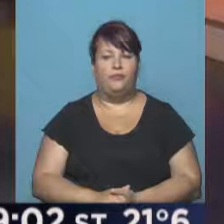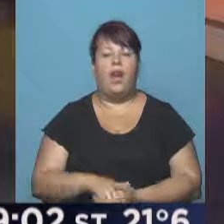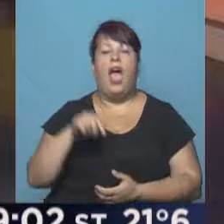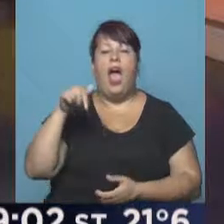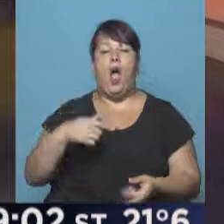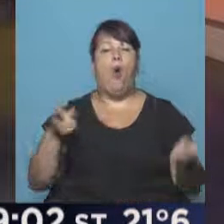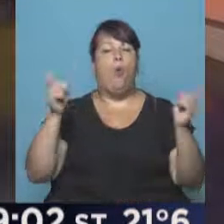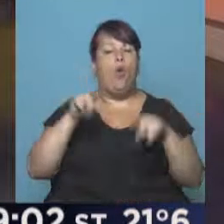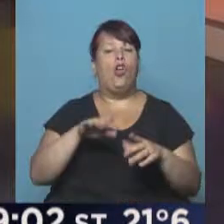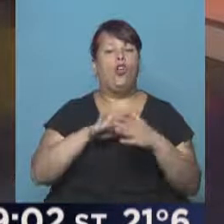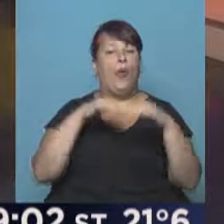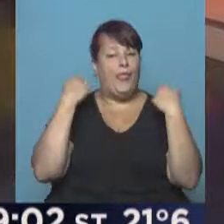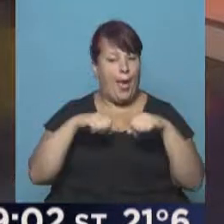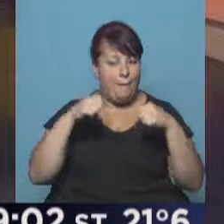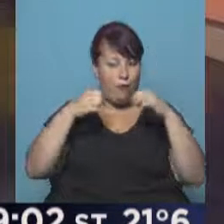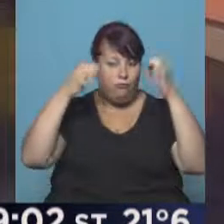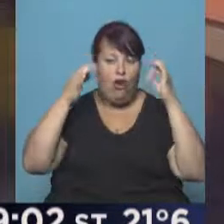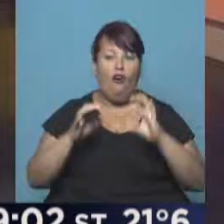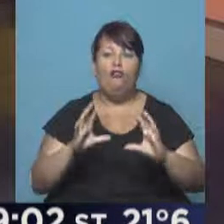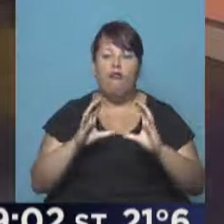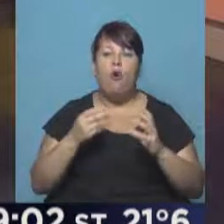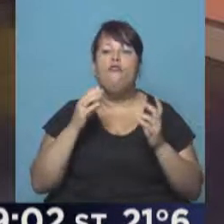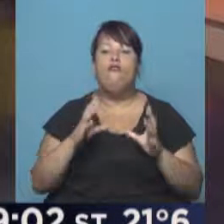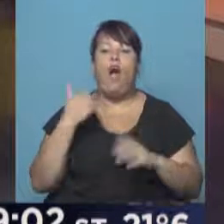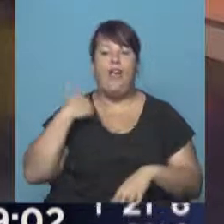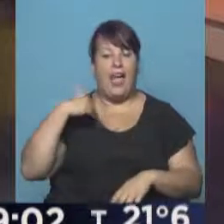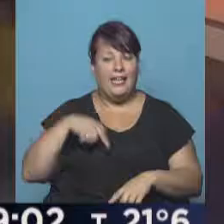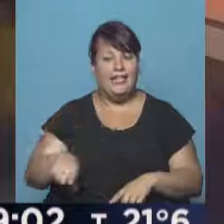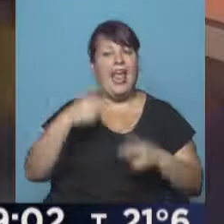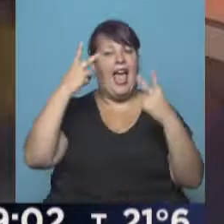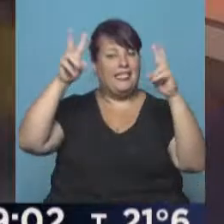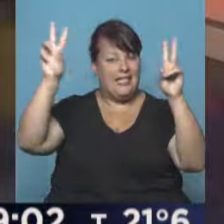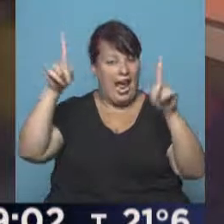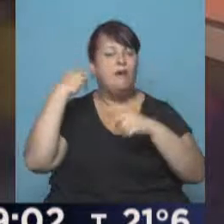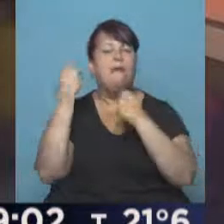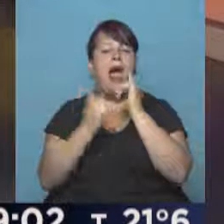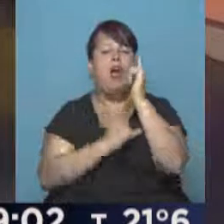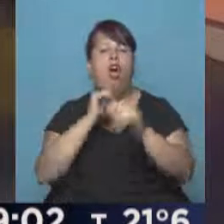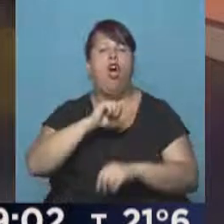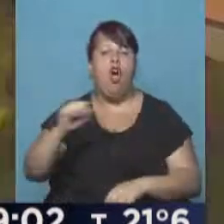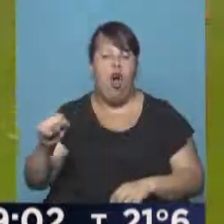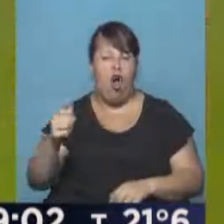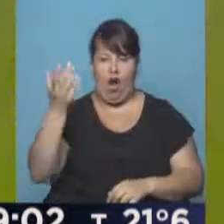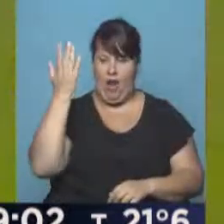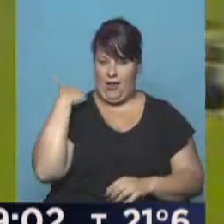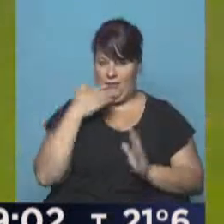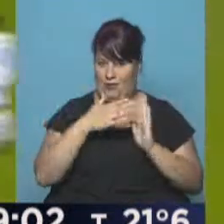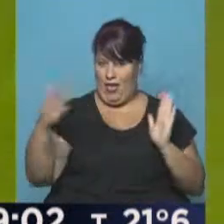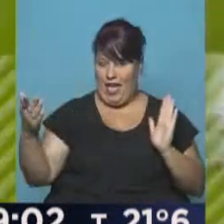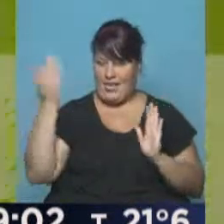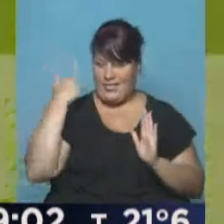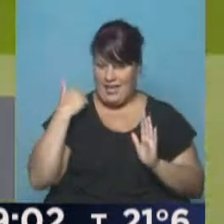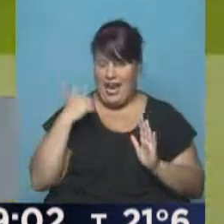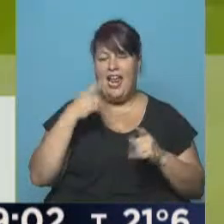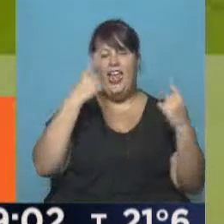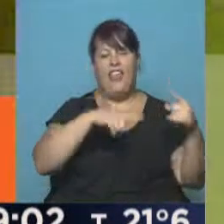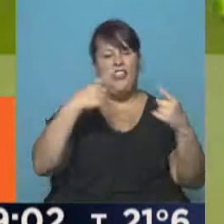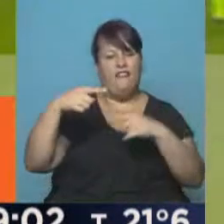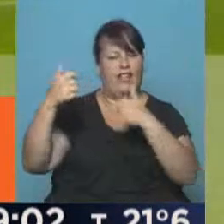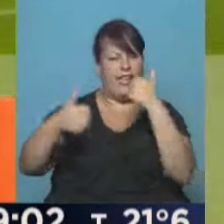Tiempo de volver a hablar de deportes, concretamente de fútbol y de futbolistas argentinos en el exterior, para repasar goles que se han dado a lo largo de la jornada de ayer en